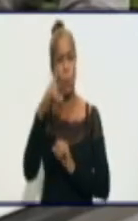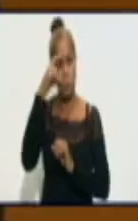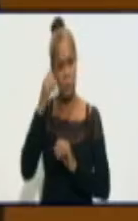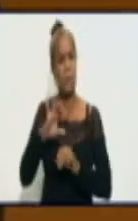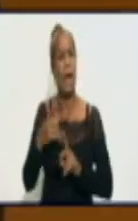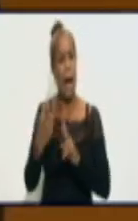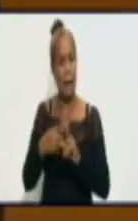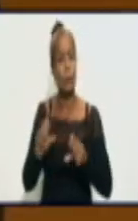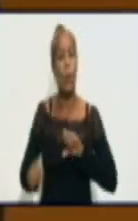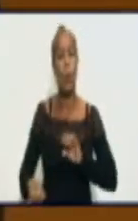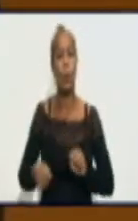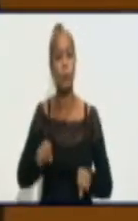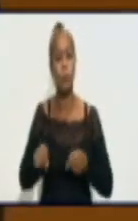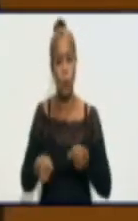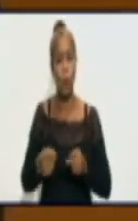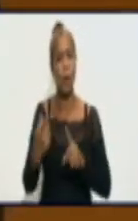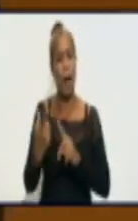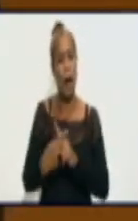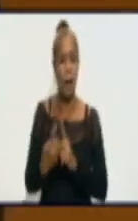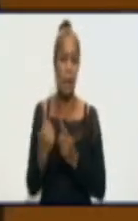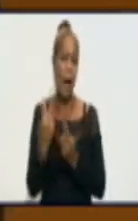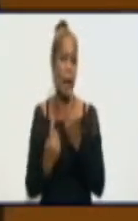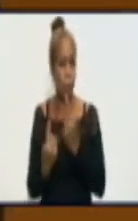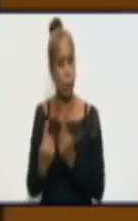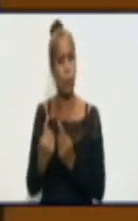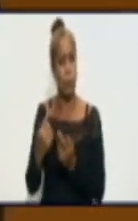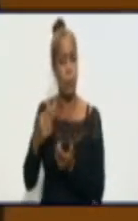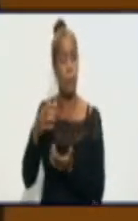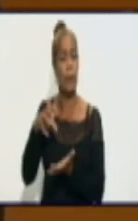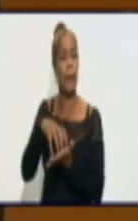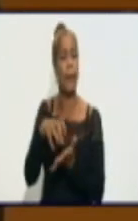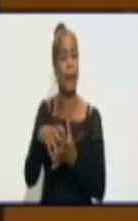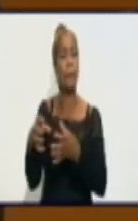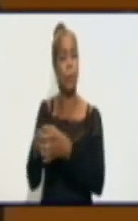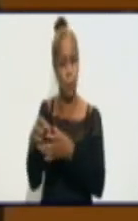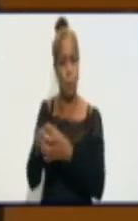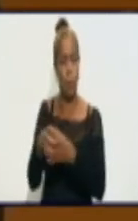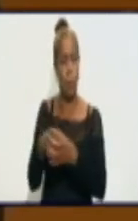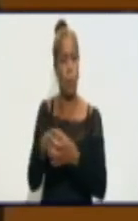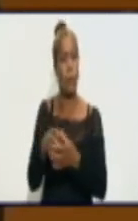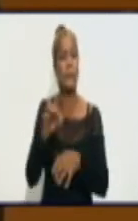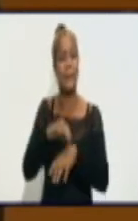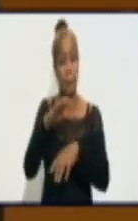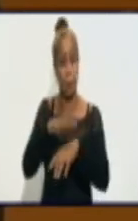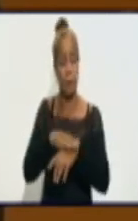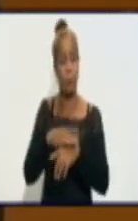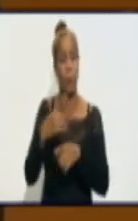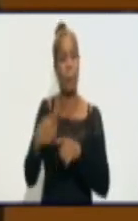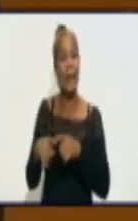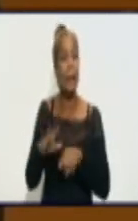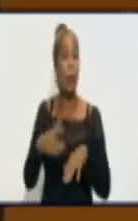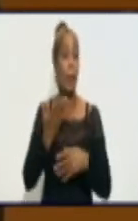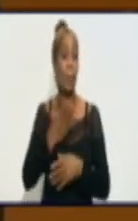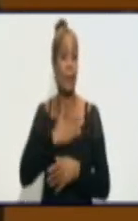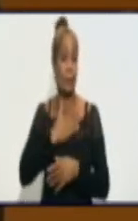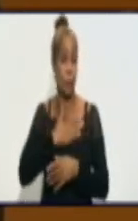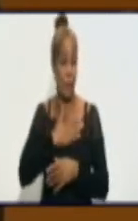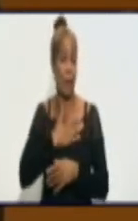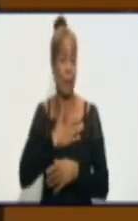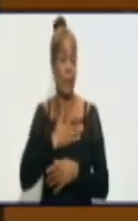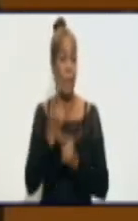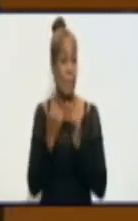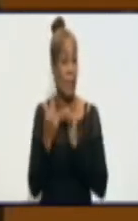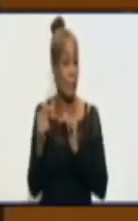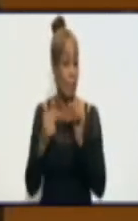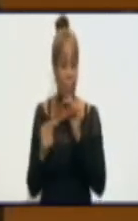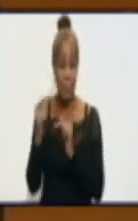hay aparición de un que otro focalidad, pero bueno, está bastante controlado. En particular es el municipio de Bayamo, el de